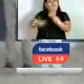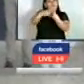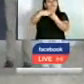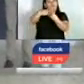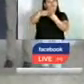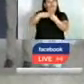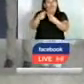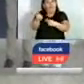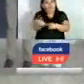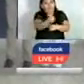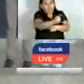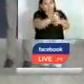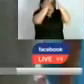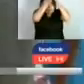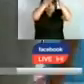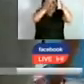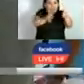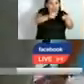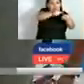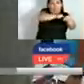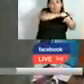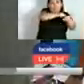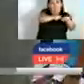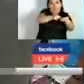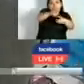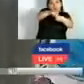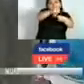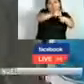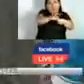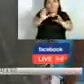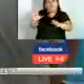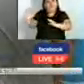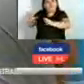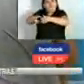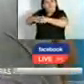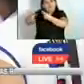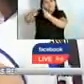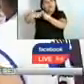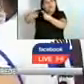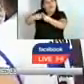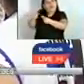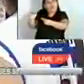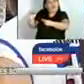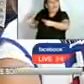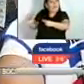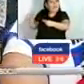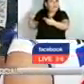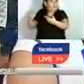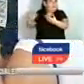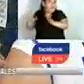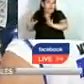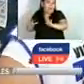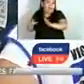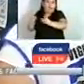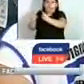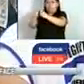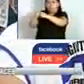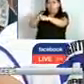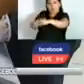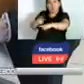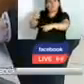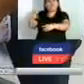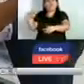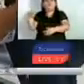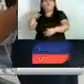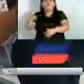que los salvadoreños tomaron en las urnas durante las elecciones. Y es que el partido tricolor es uno de los más diezmados en su incidencia política,